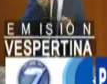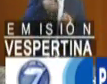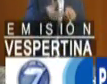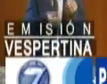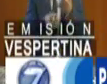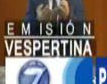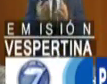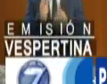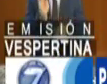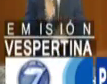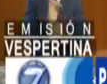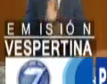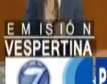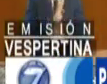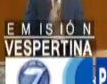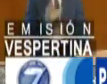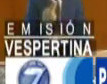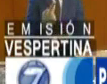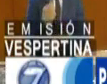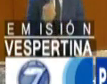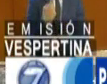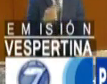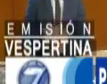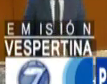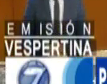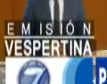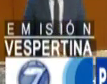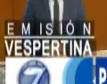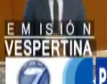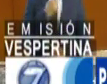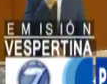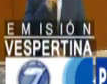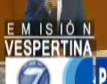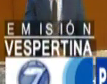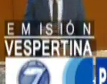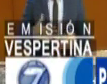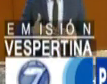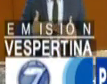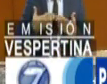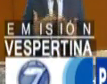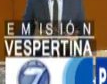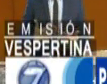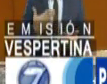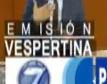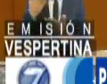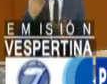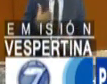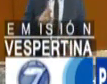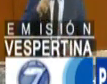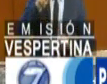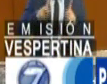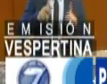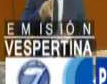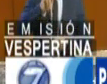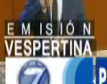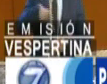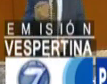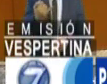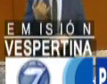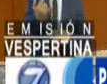ambos países. Debo confesarles que acá me siento recibido como quien va a la casa de un amigo,